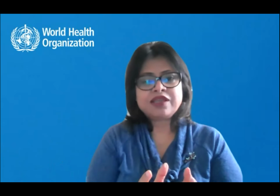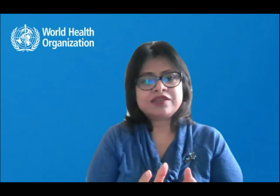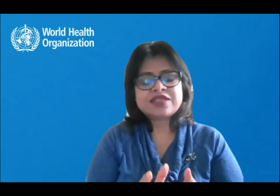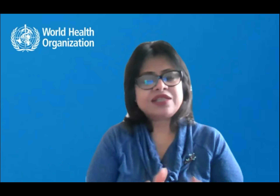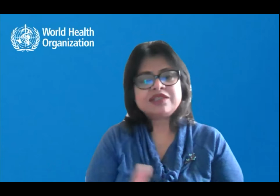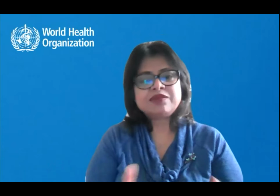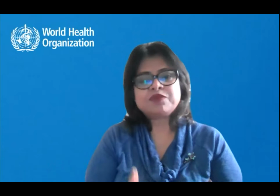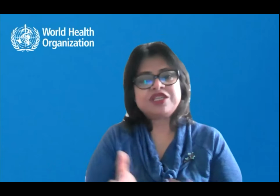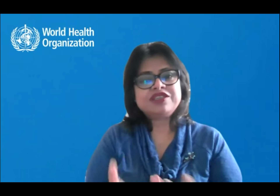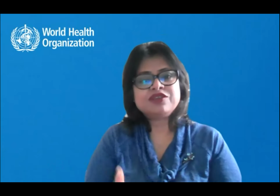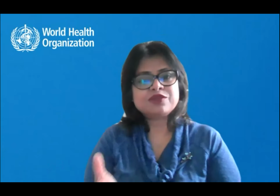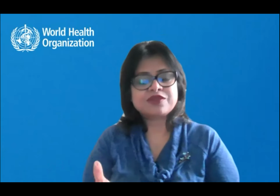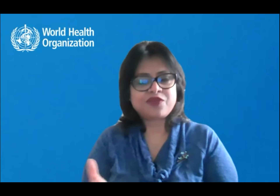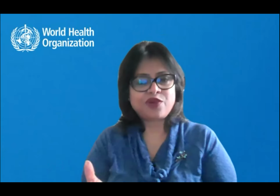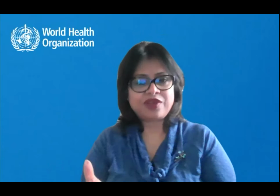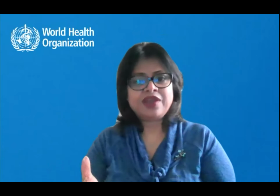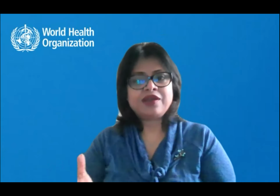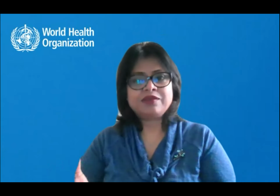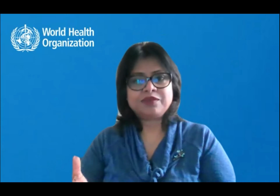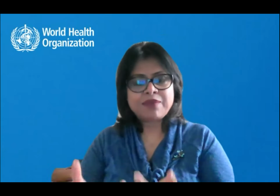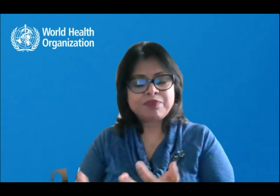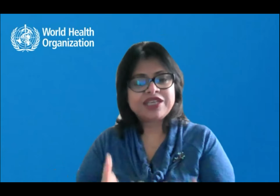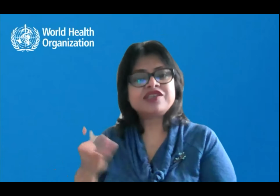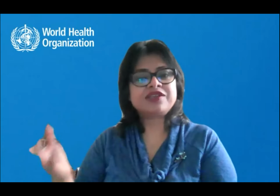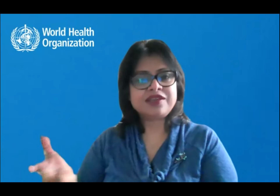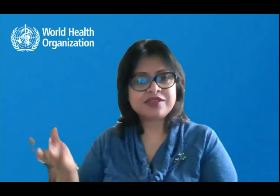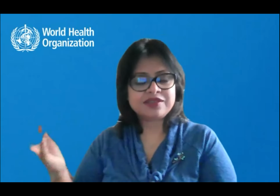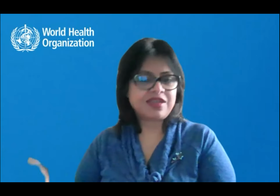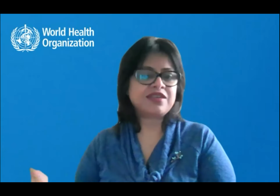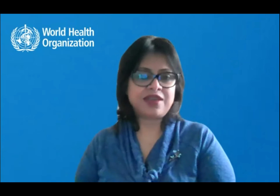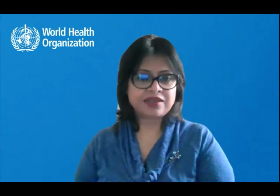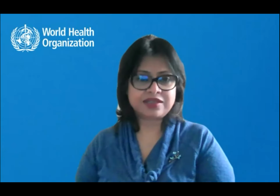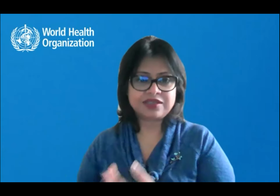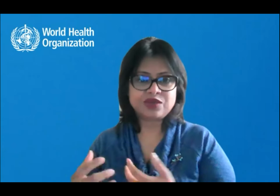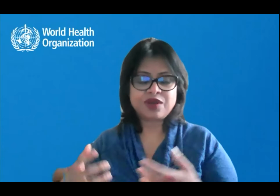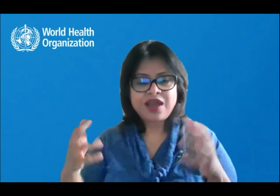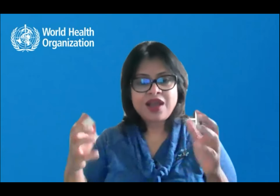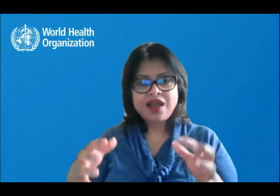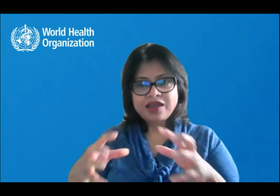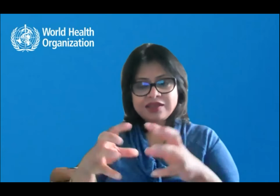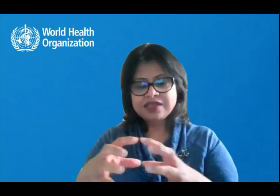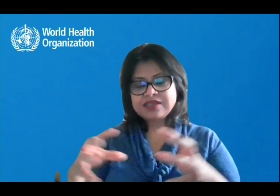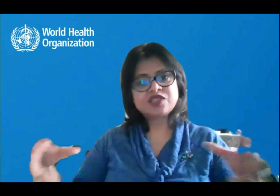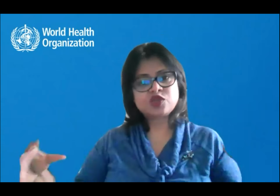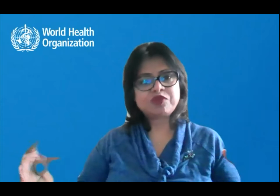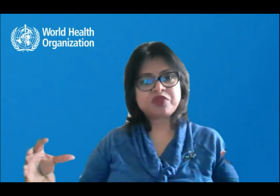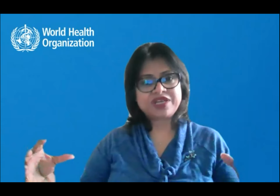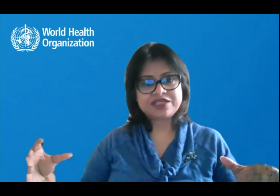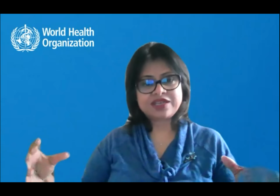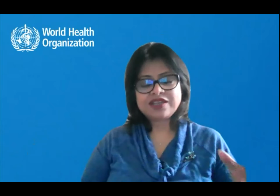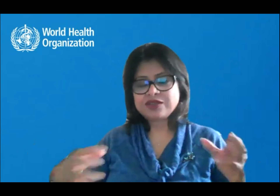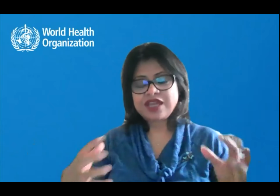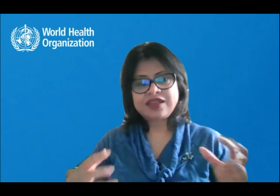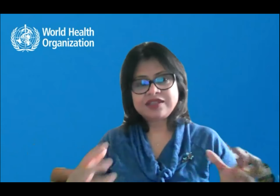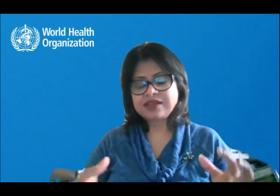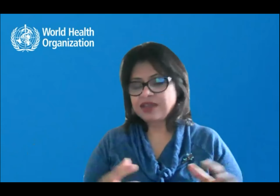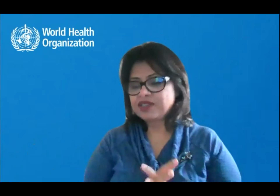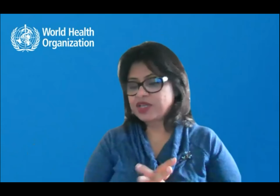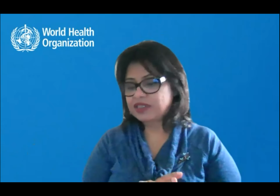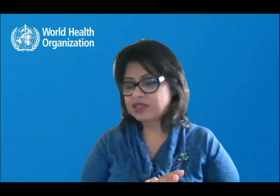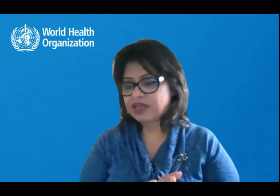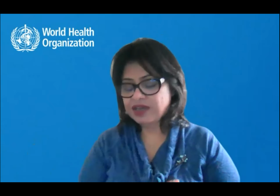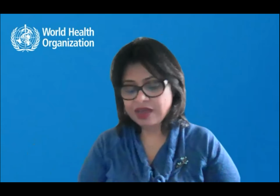la academia y no se usa para la aplicación o la toma de acciones. Yo creo